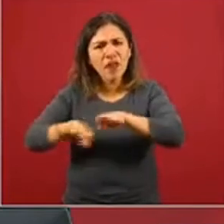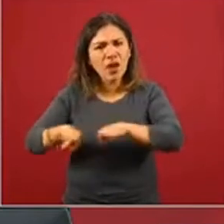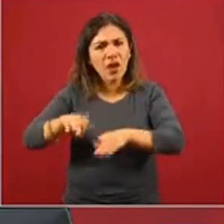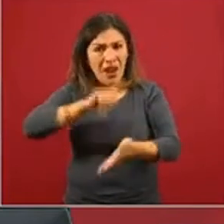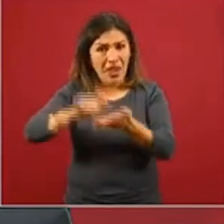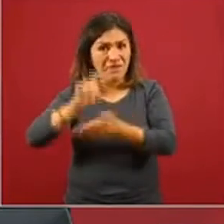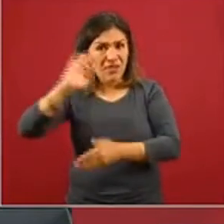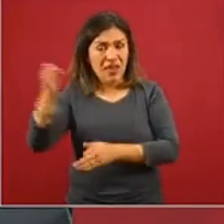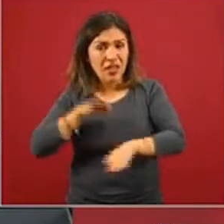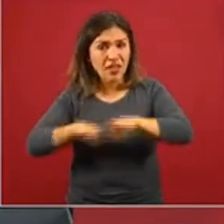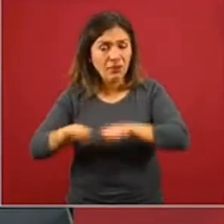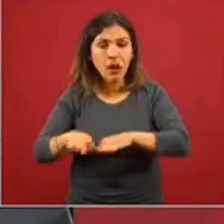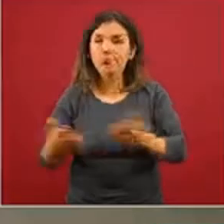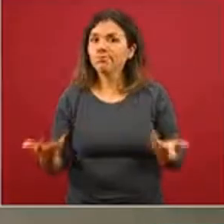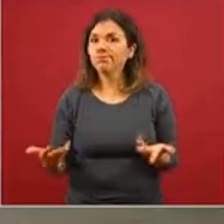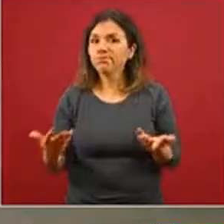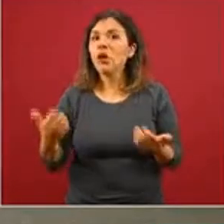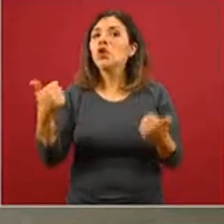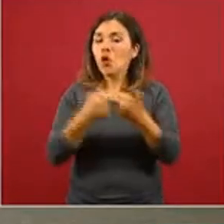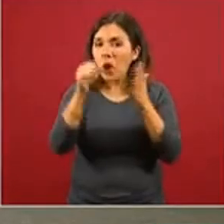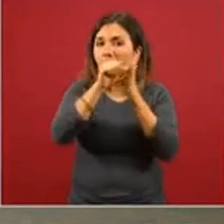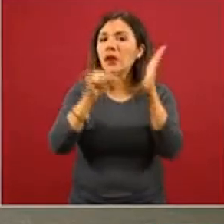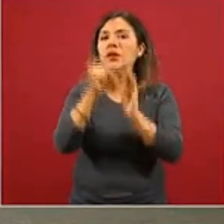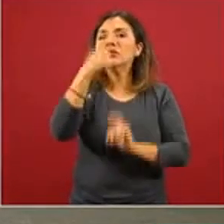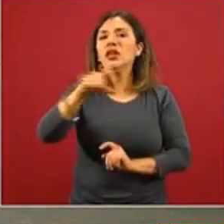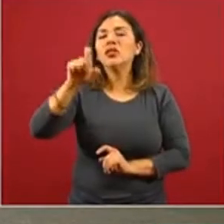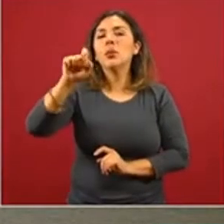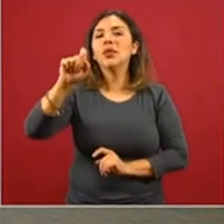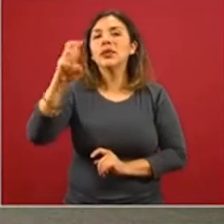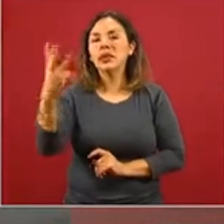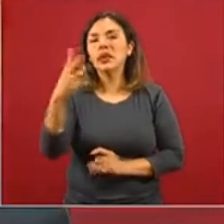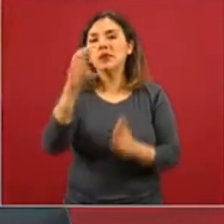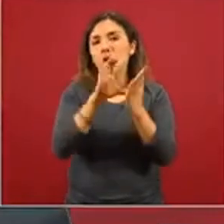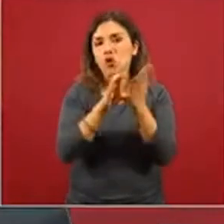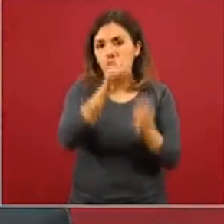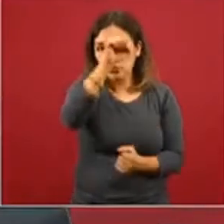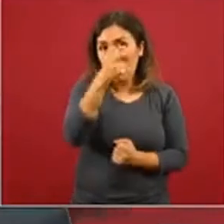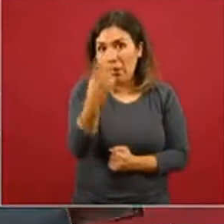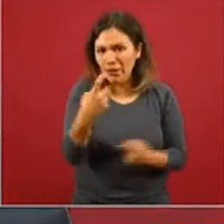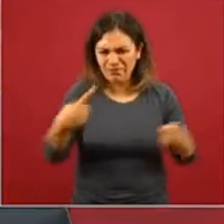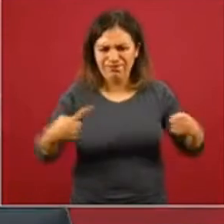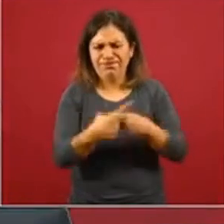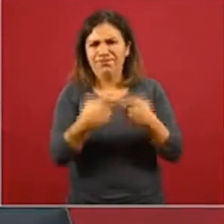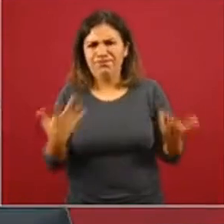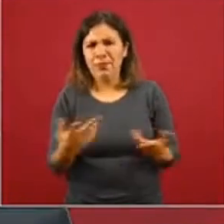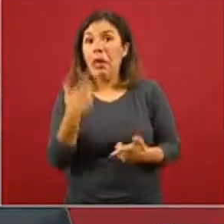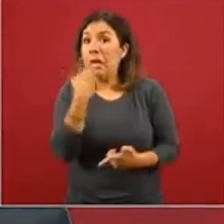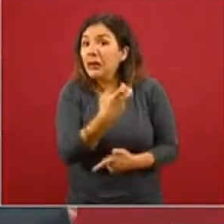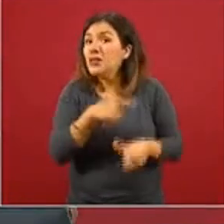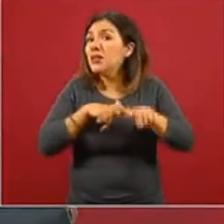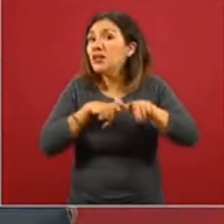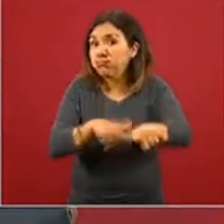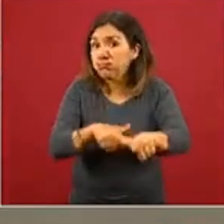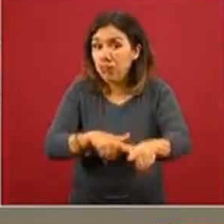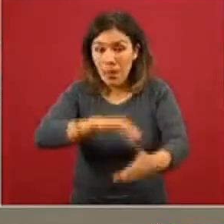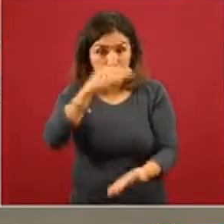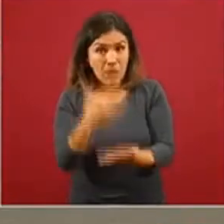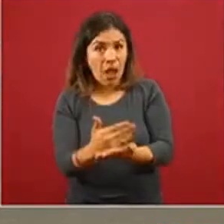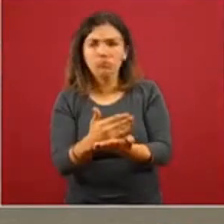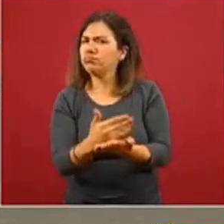Ley Federal del Trabajo y desde luego al artículo 123 de la Constitución. Entonces, eso va a seguir, eso no se